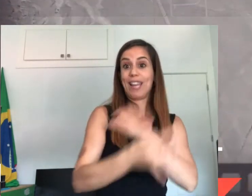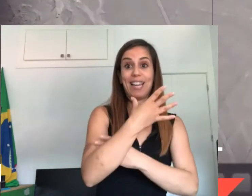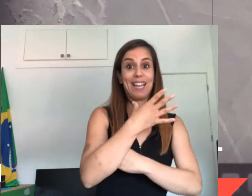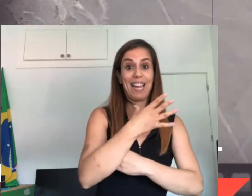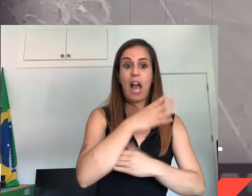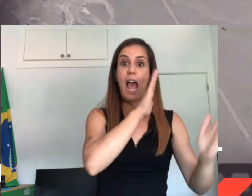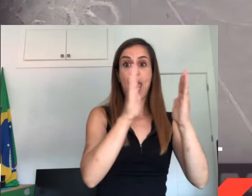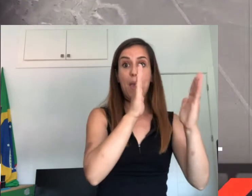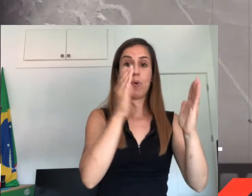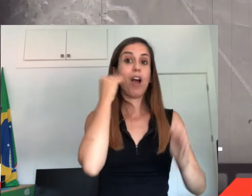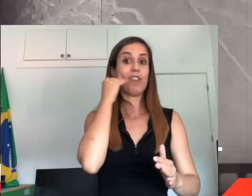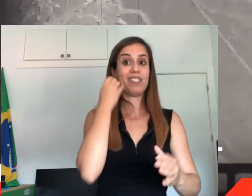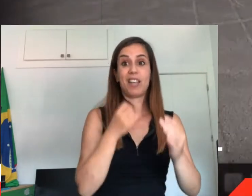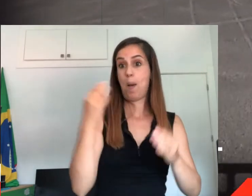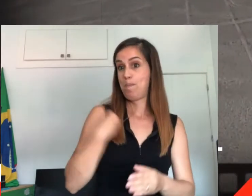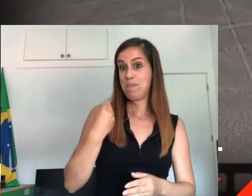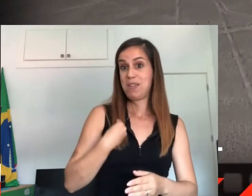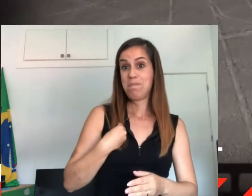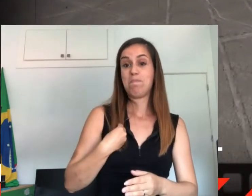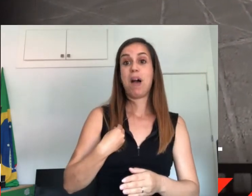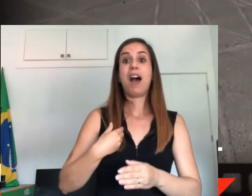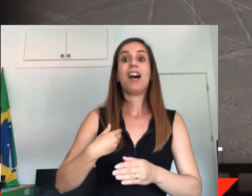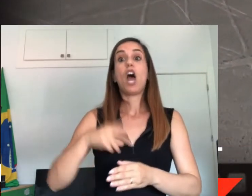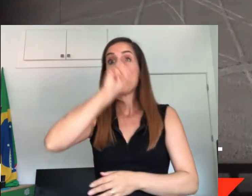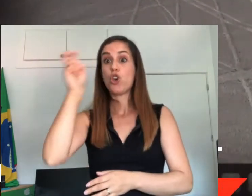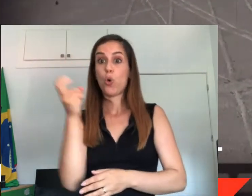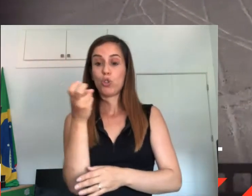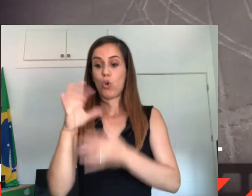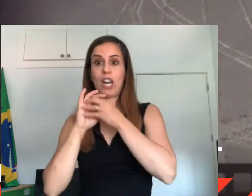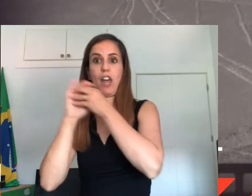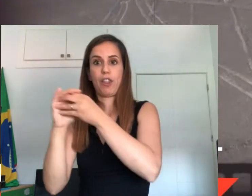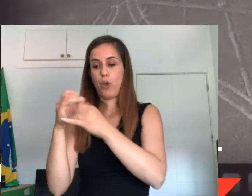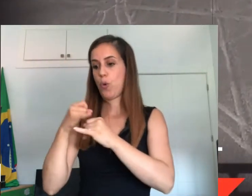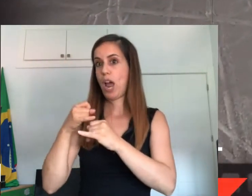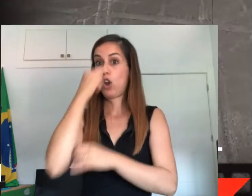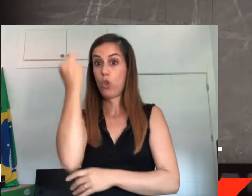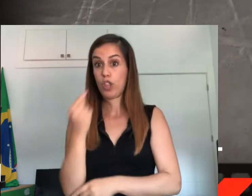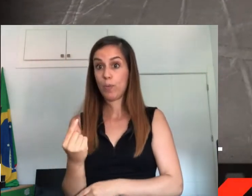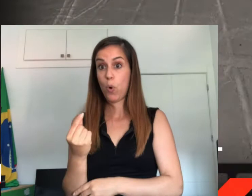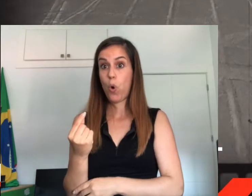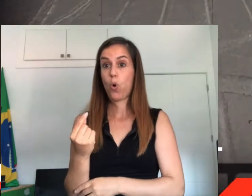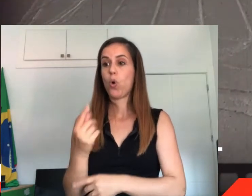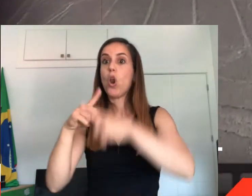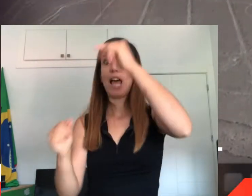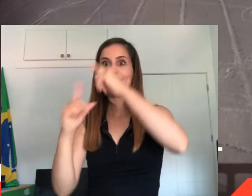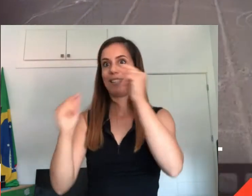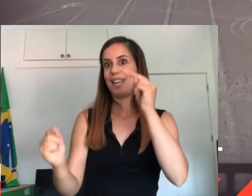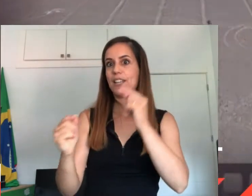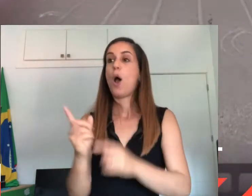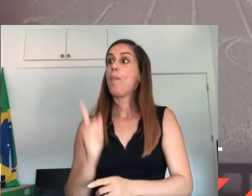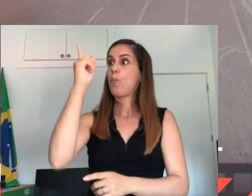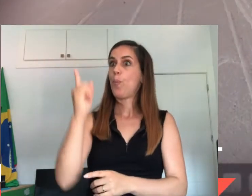es europea. Entonces, claro, cuando se refiere tantas veces, por ejemplo, a la estrella polar, que es la estrella de la Osa Mayor,